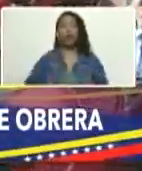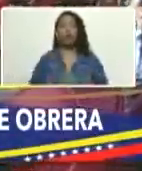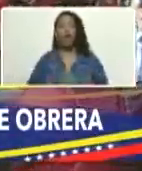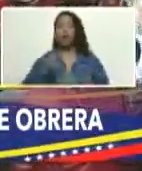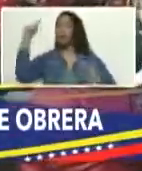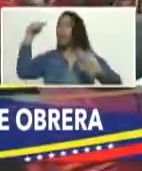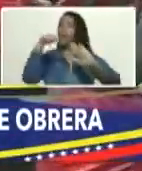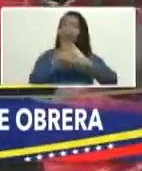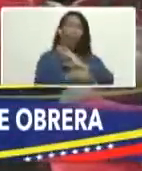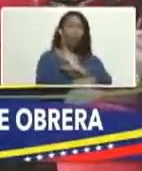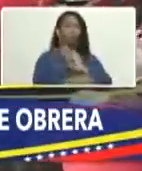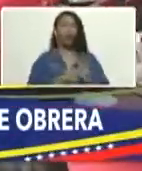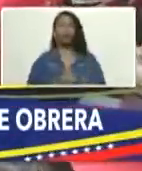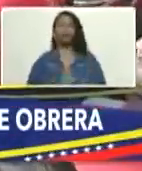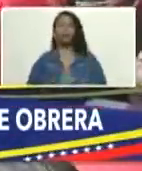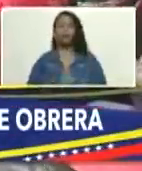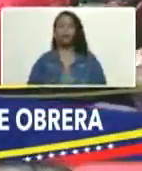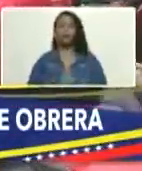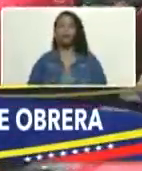profunda.